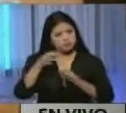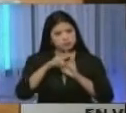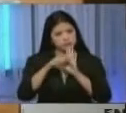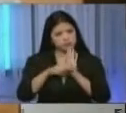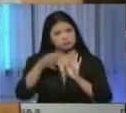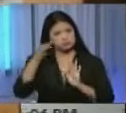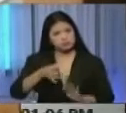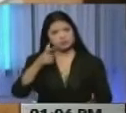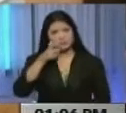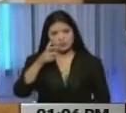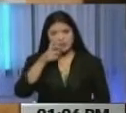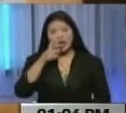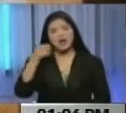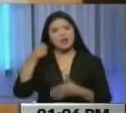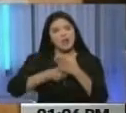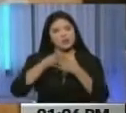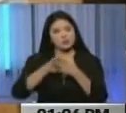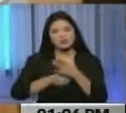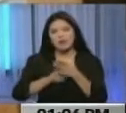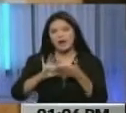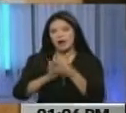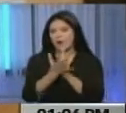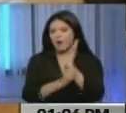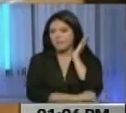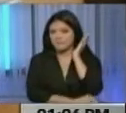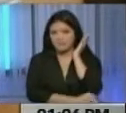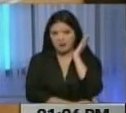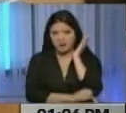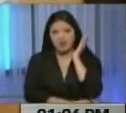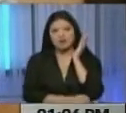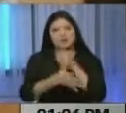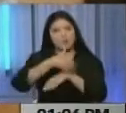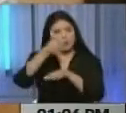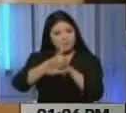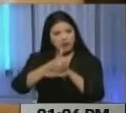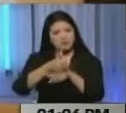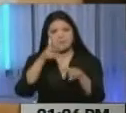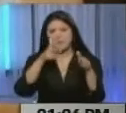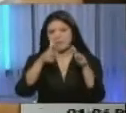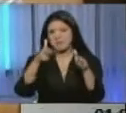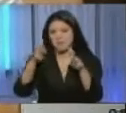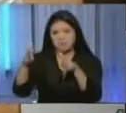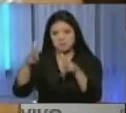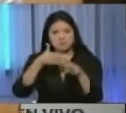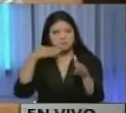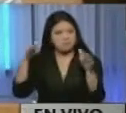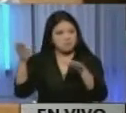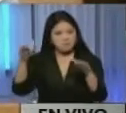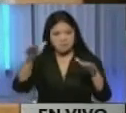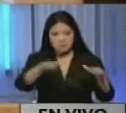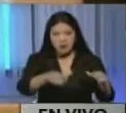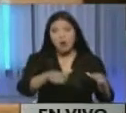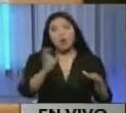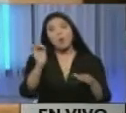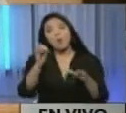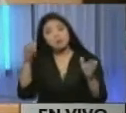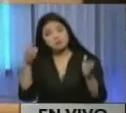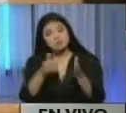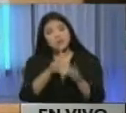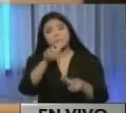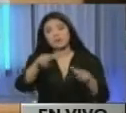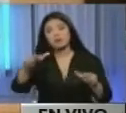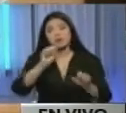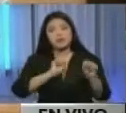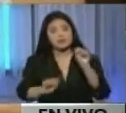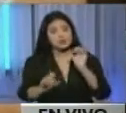las organizaciones criminales responsables de homicidios y masacres o que atenten contra defensores de